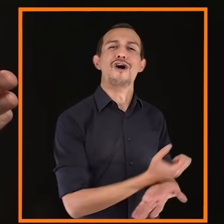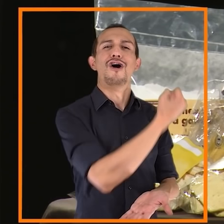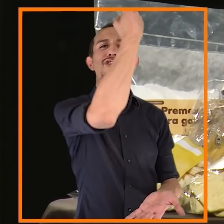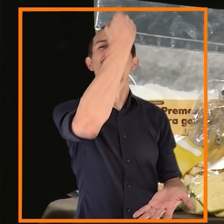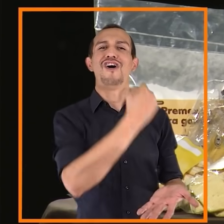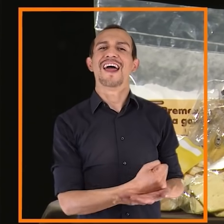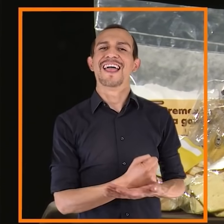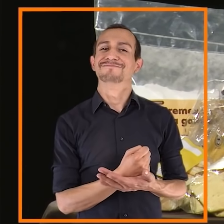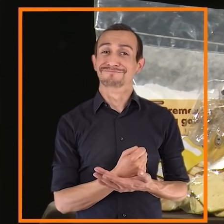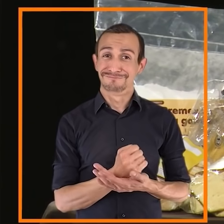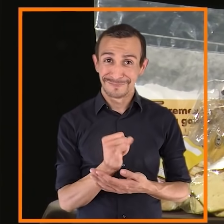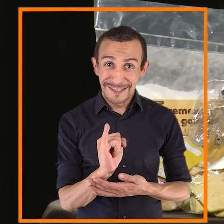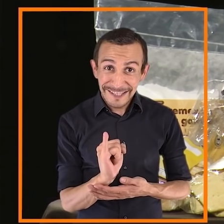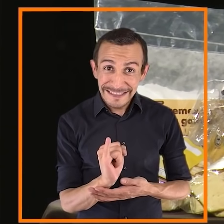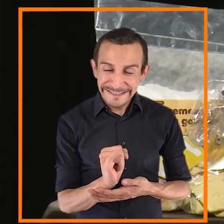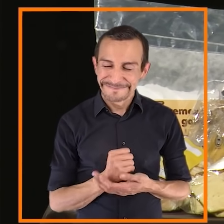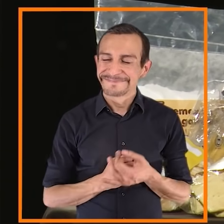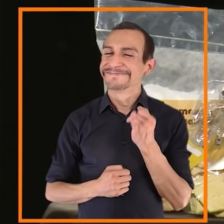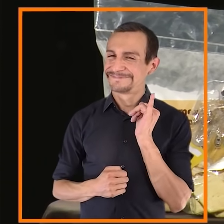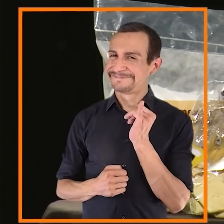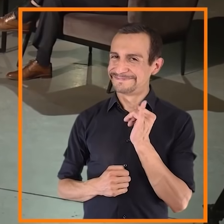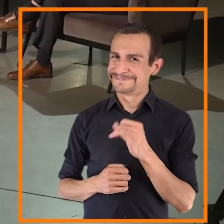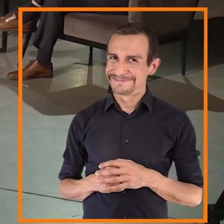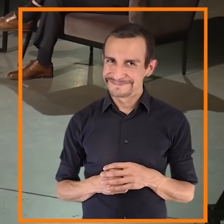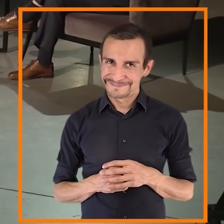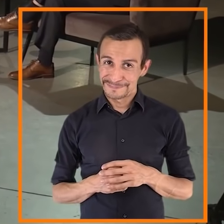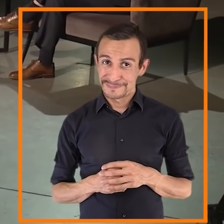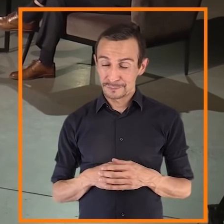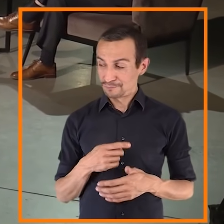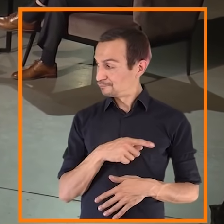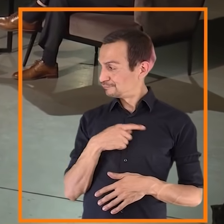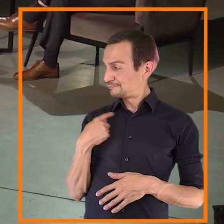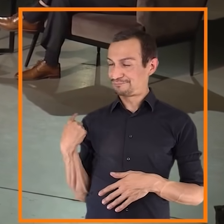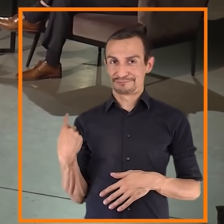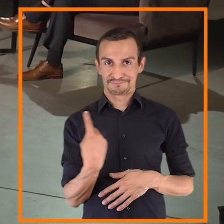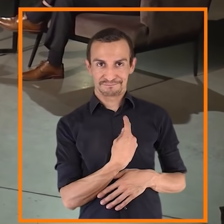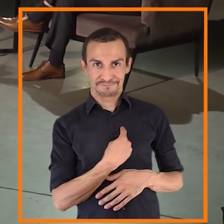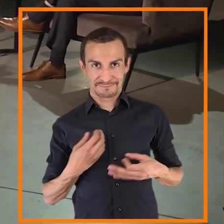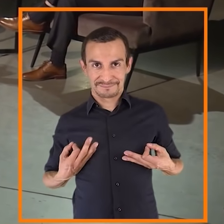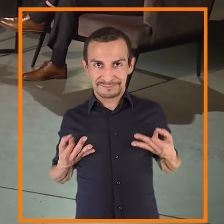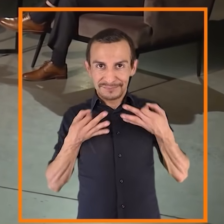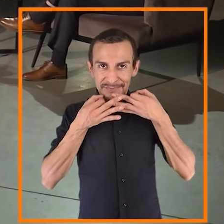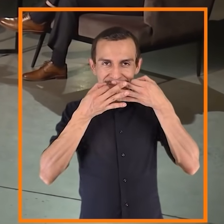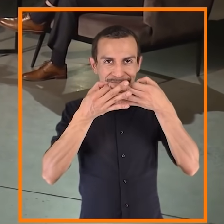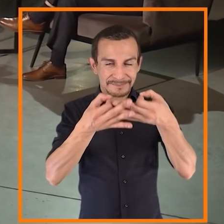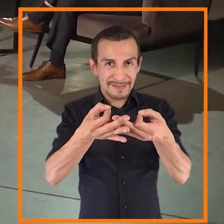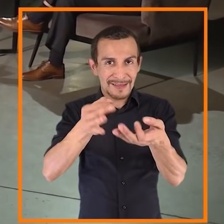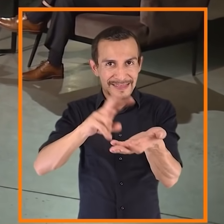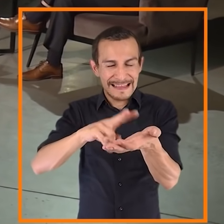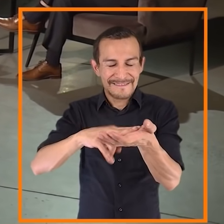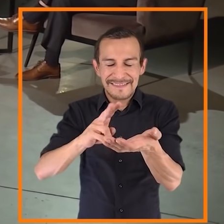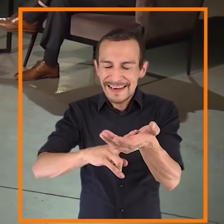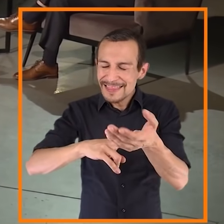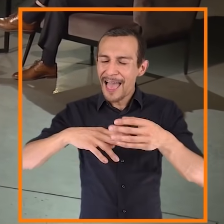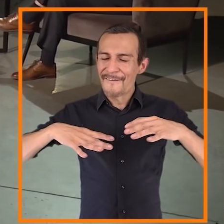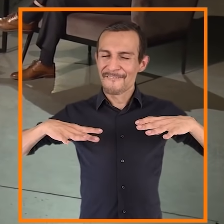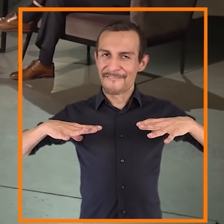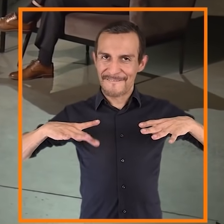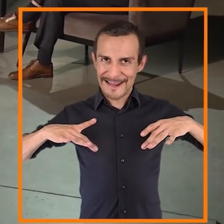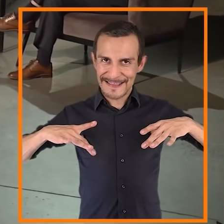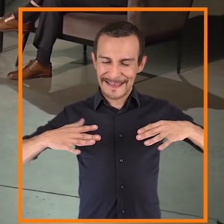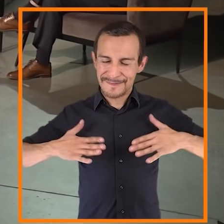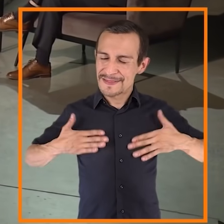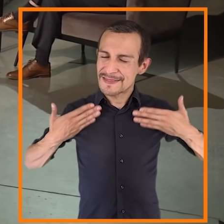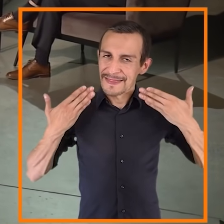logré, ¿cierto? Cierto, cierto. Así que de parte de todos, de verdad que te